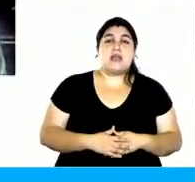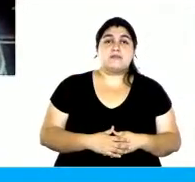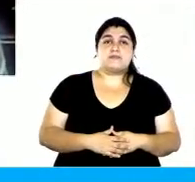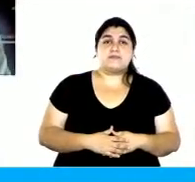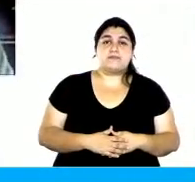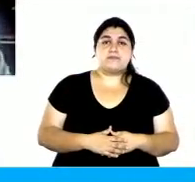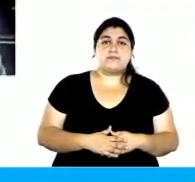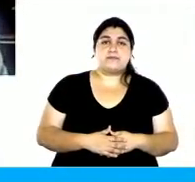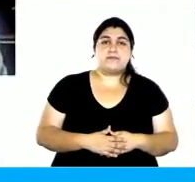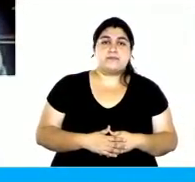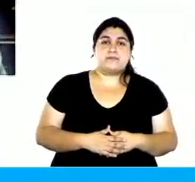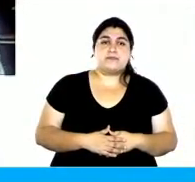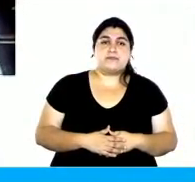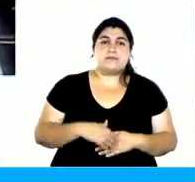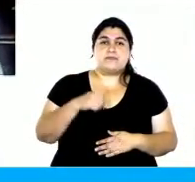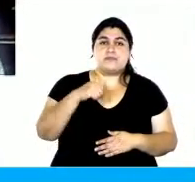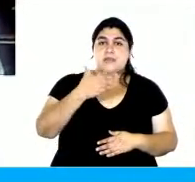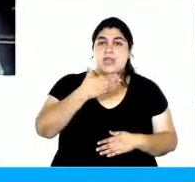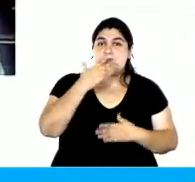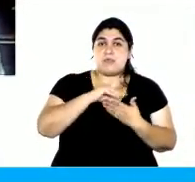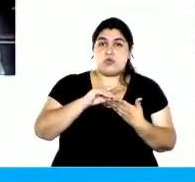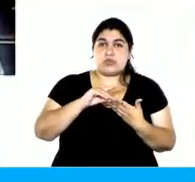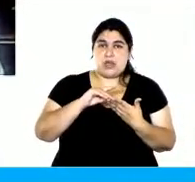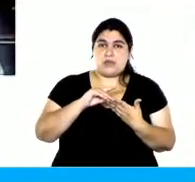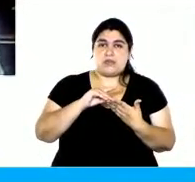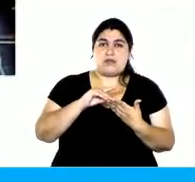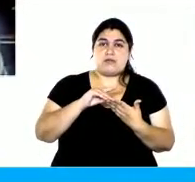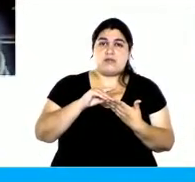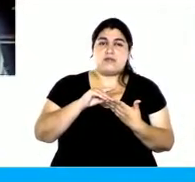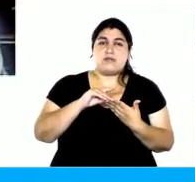Aprile. Tiene la palabra el diputado Alex